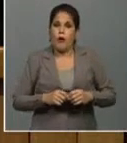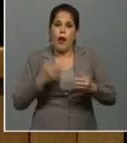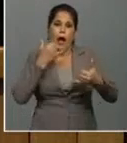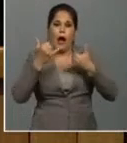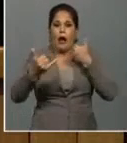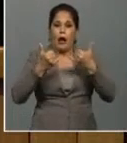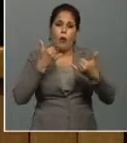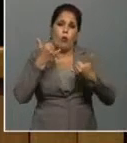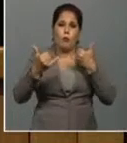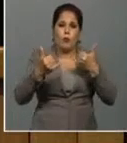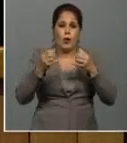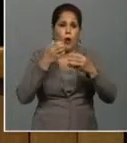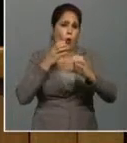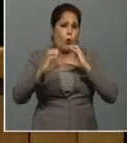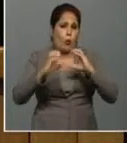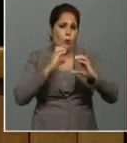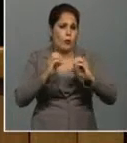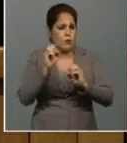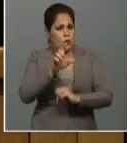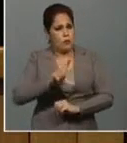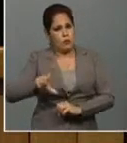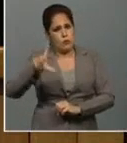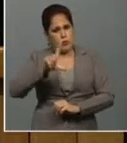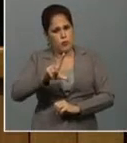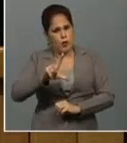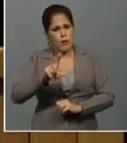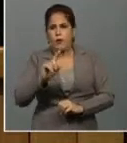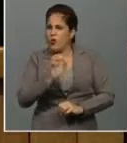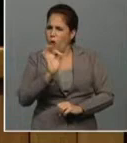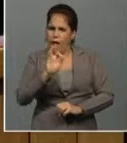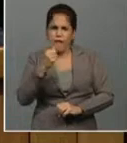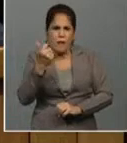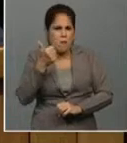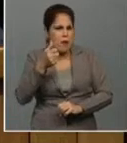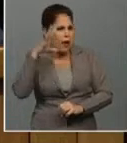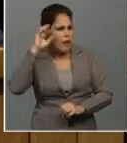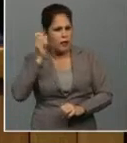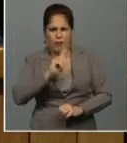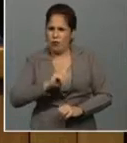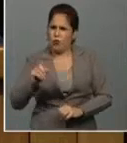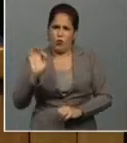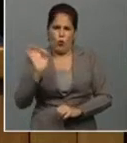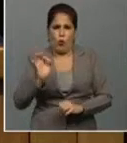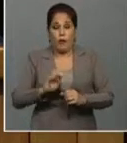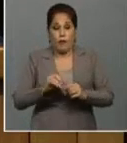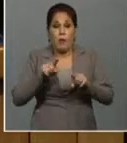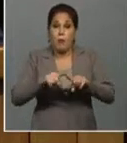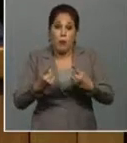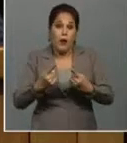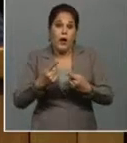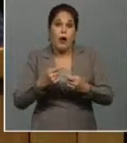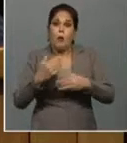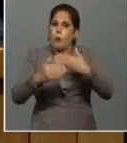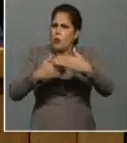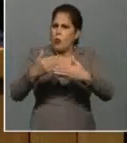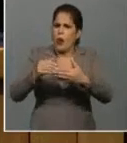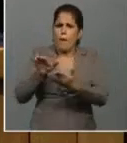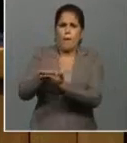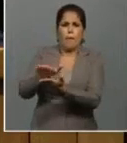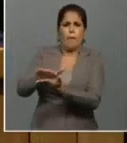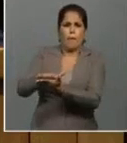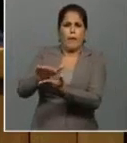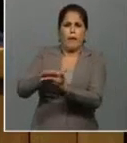social insuficientemente entendida todavía bajo el erróneo criterio de que es un asunto secundario